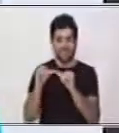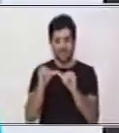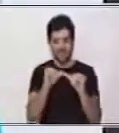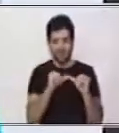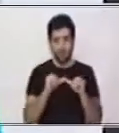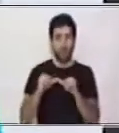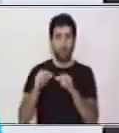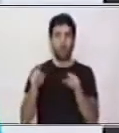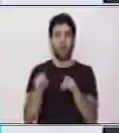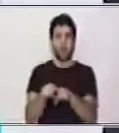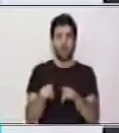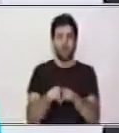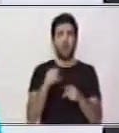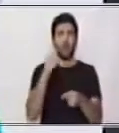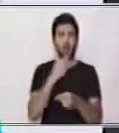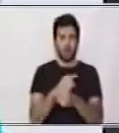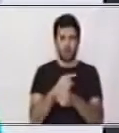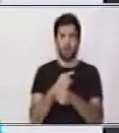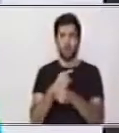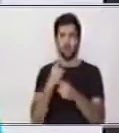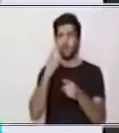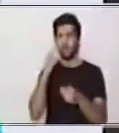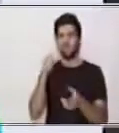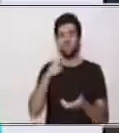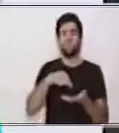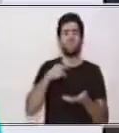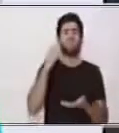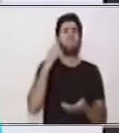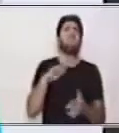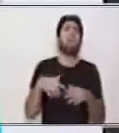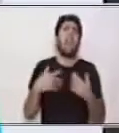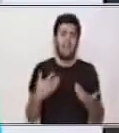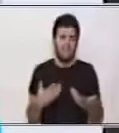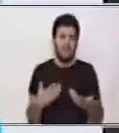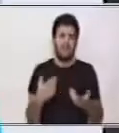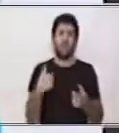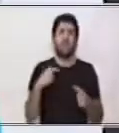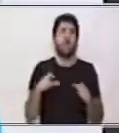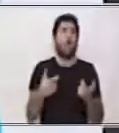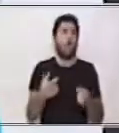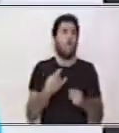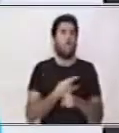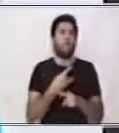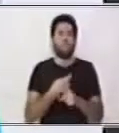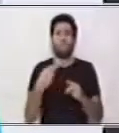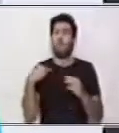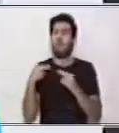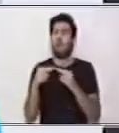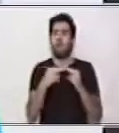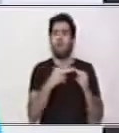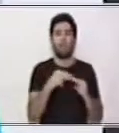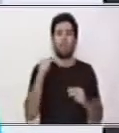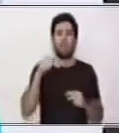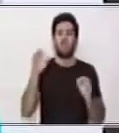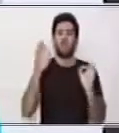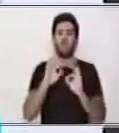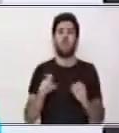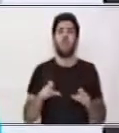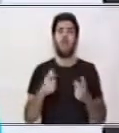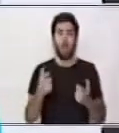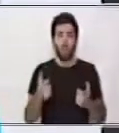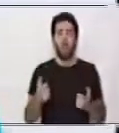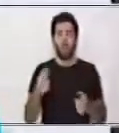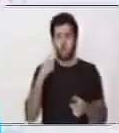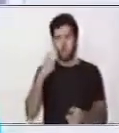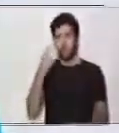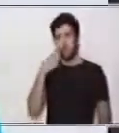esa manera. Bueno, ¿para qué me va a servir? ¿Cómo voy a conocer más sobre estos sólidos geométricos?